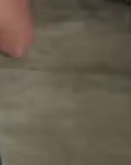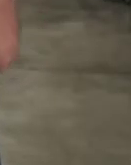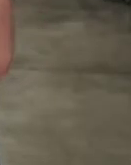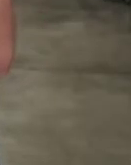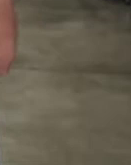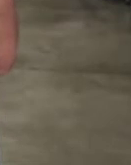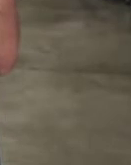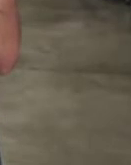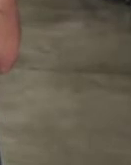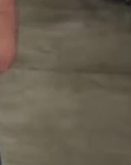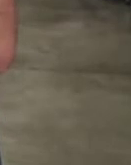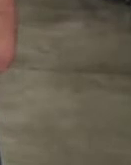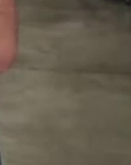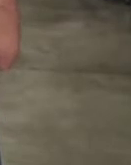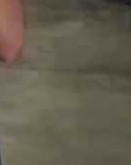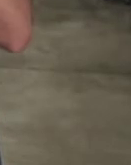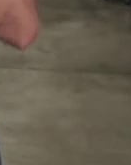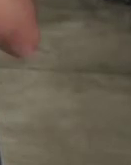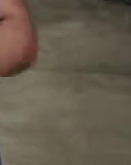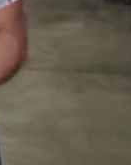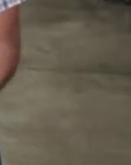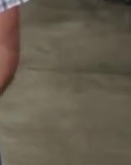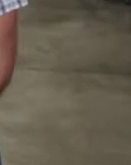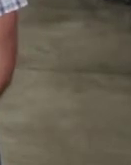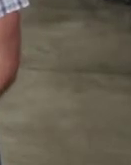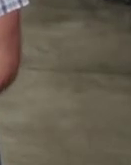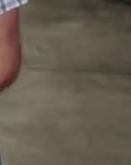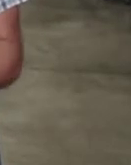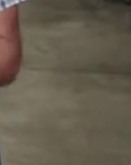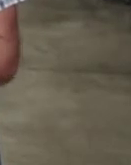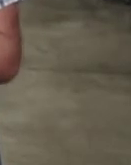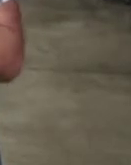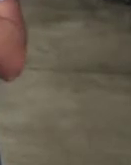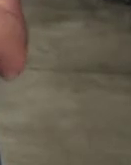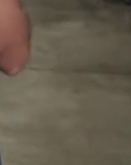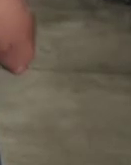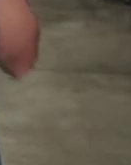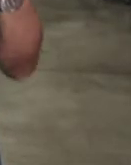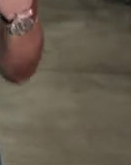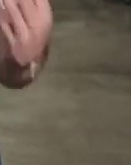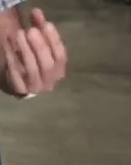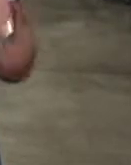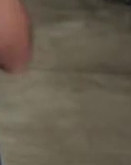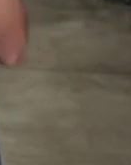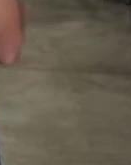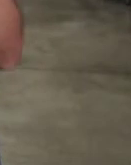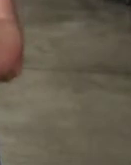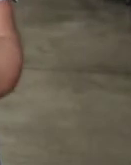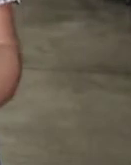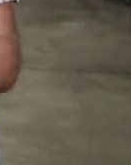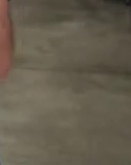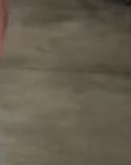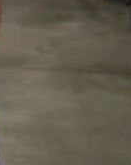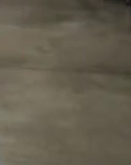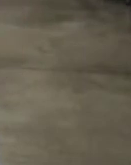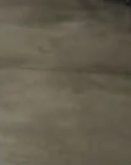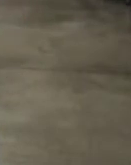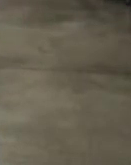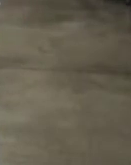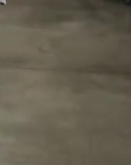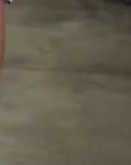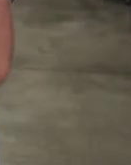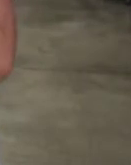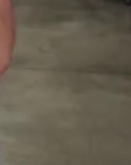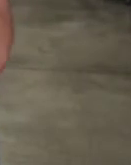bien me interesa mucho lo que es la parte de producción, me interesa también poder entender cuál es el proceso de animación, el proceso de diseño, el proceso